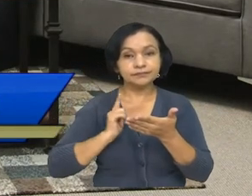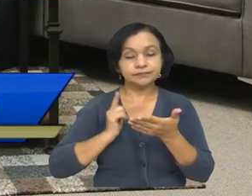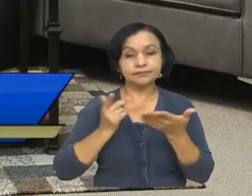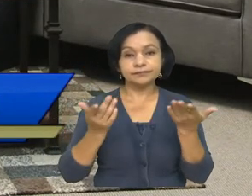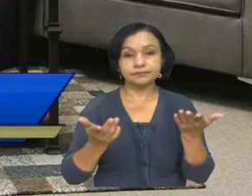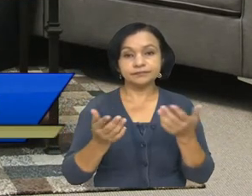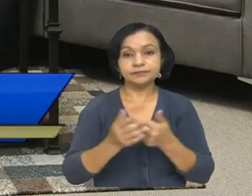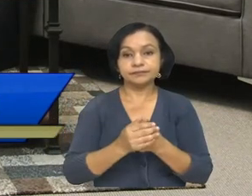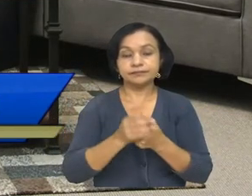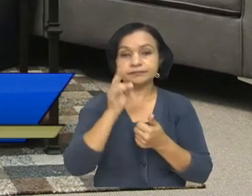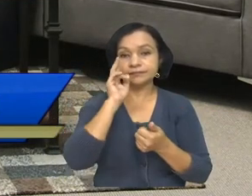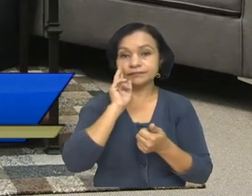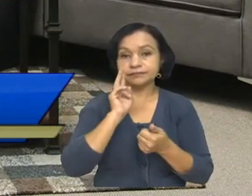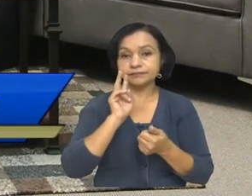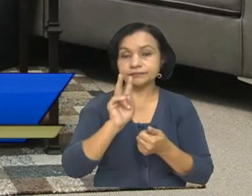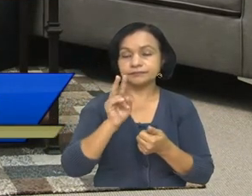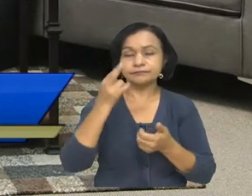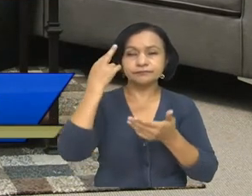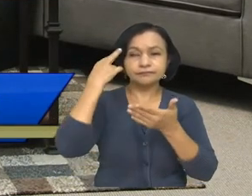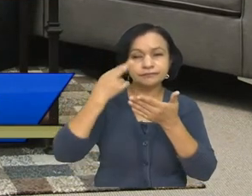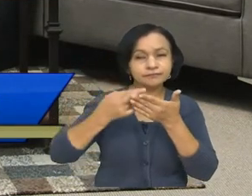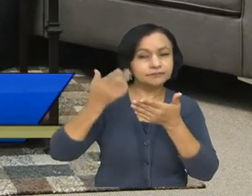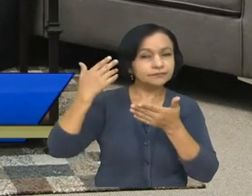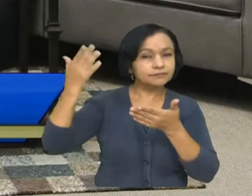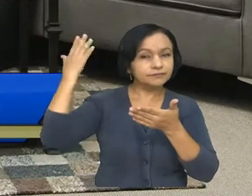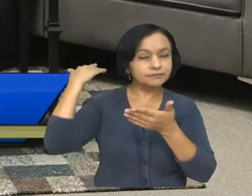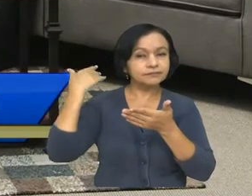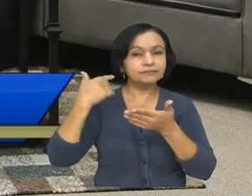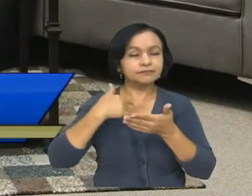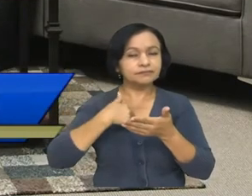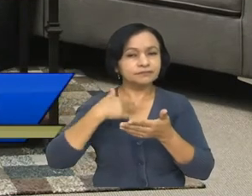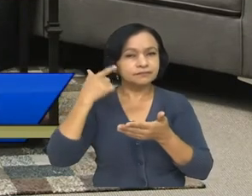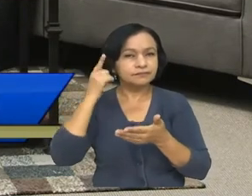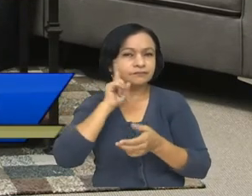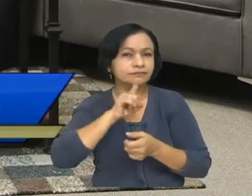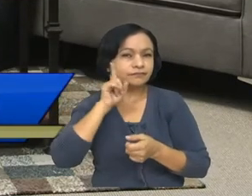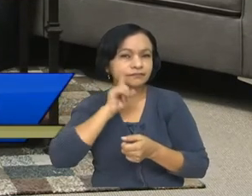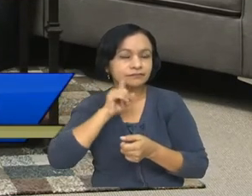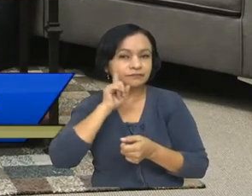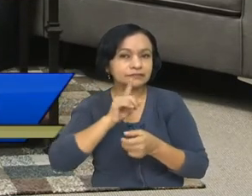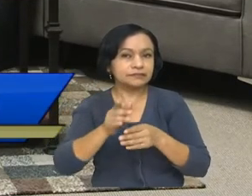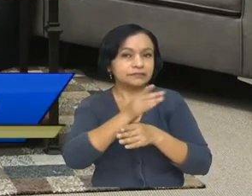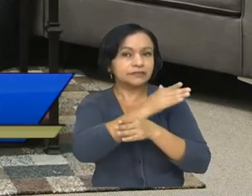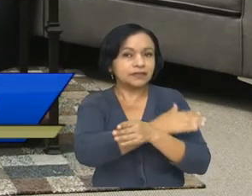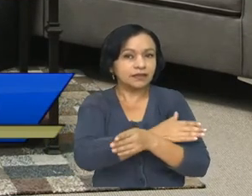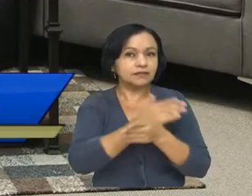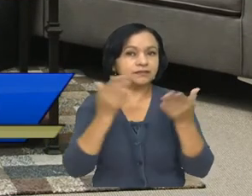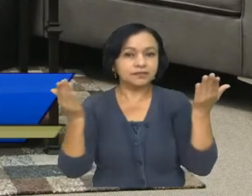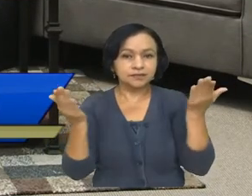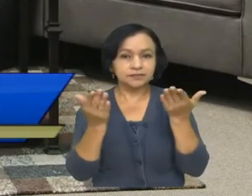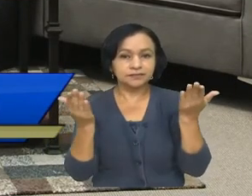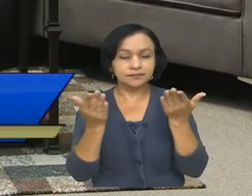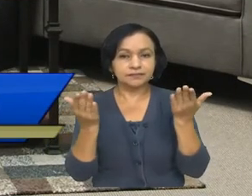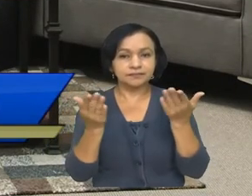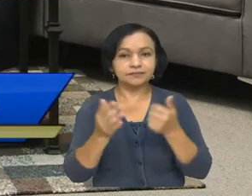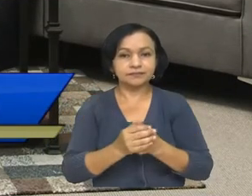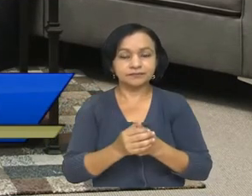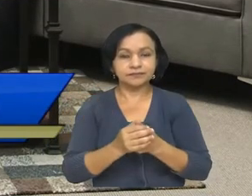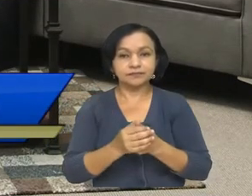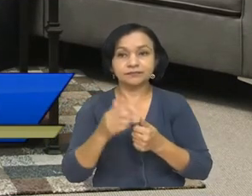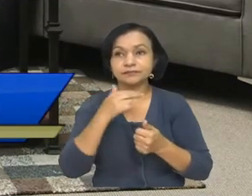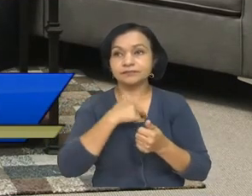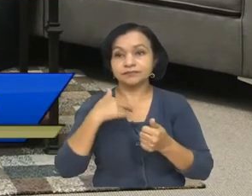ve retrospectivamente y ve el tiempo, a mí me parece mentira, pues te digo, de que... Haberse enfrentado a